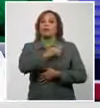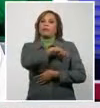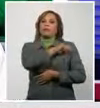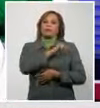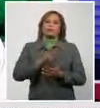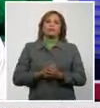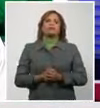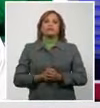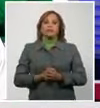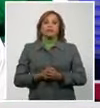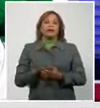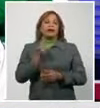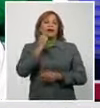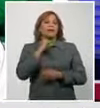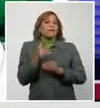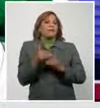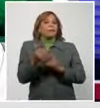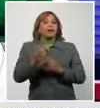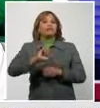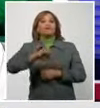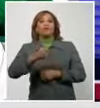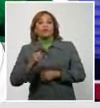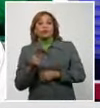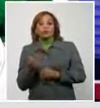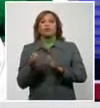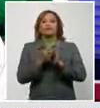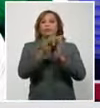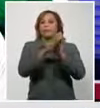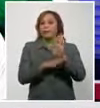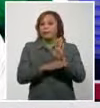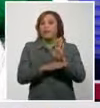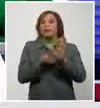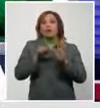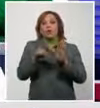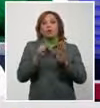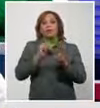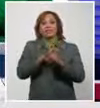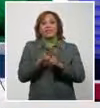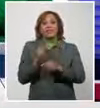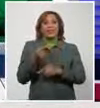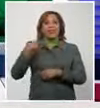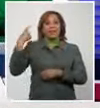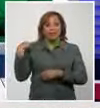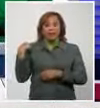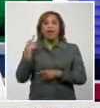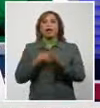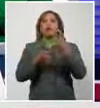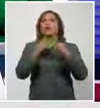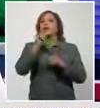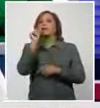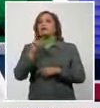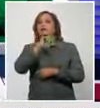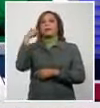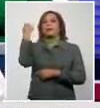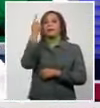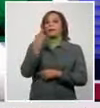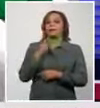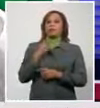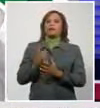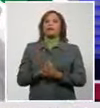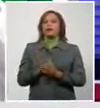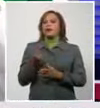de la exigencia que se está aplicando. Hoy y desde ayer, ya muchas personas le preguntaban a uno,